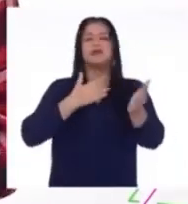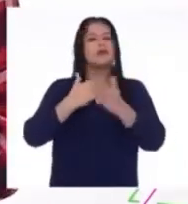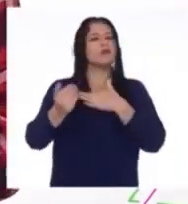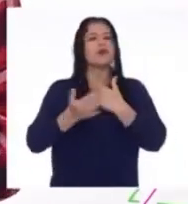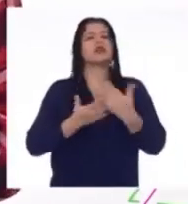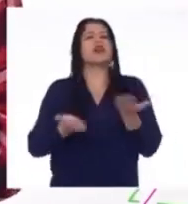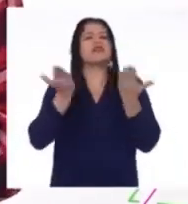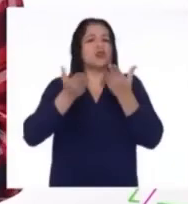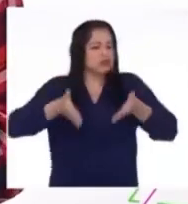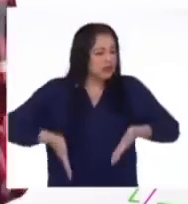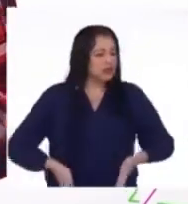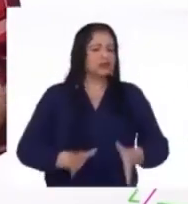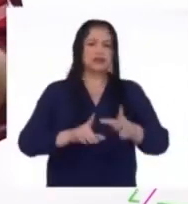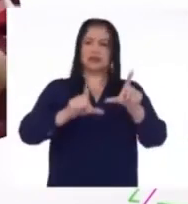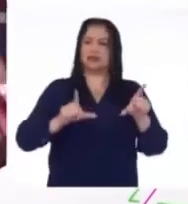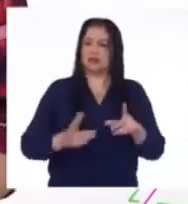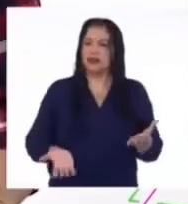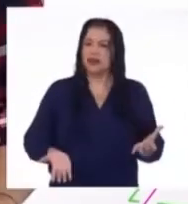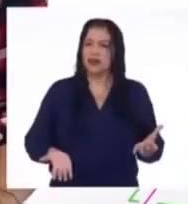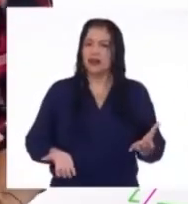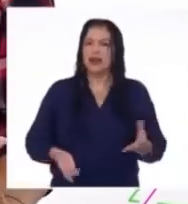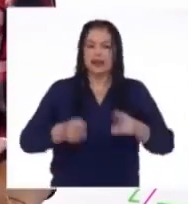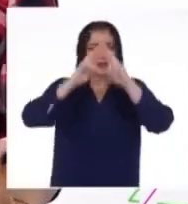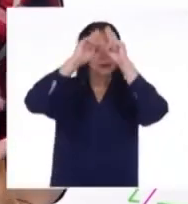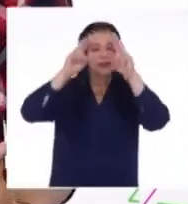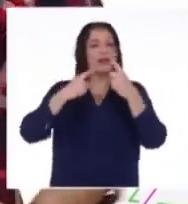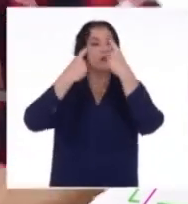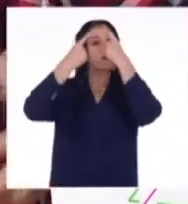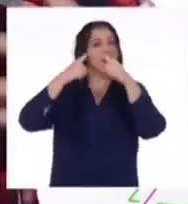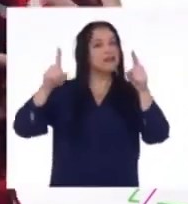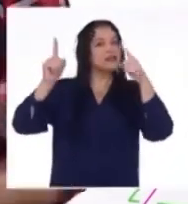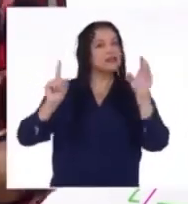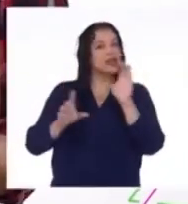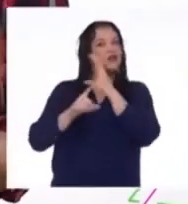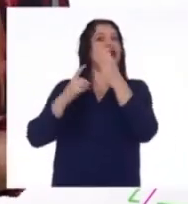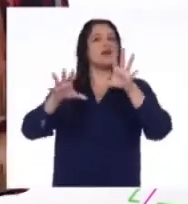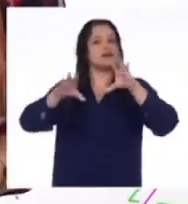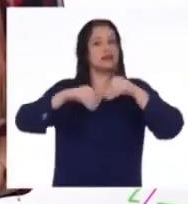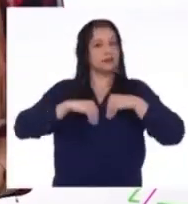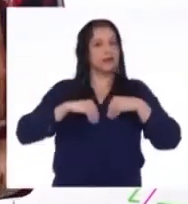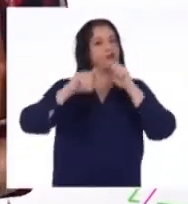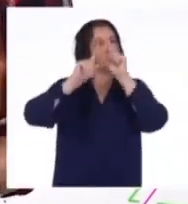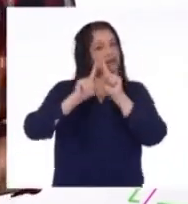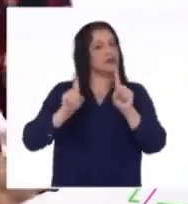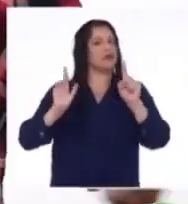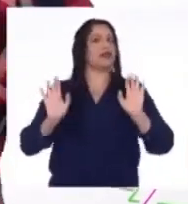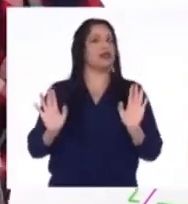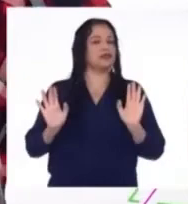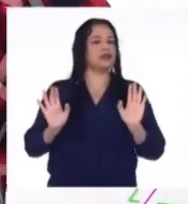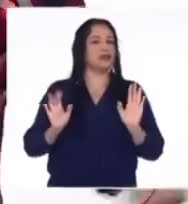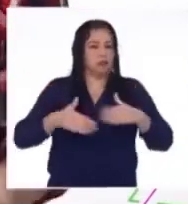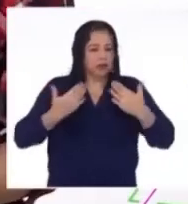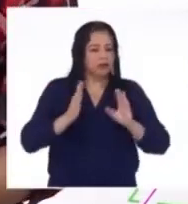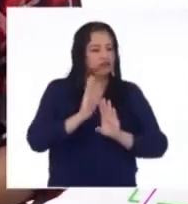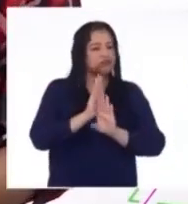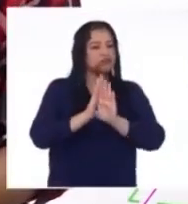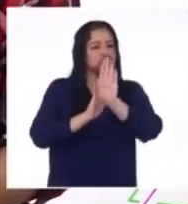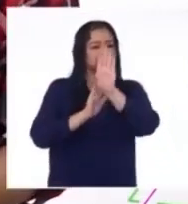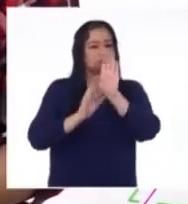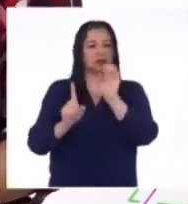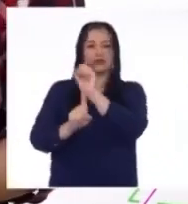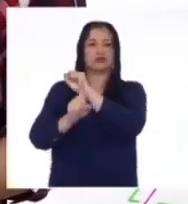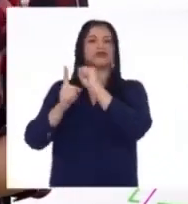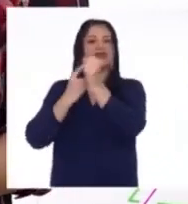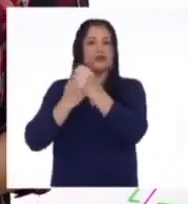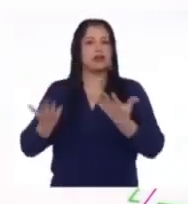independientemente de su origen. Respetando nuestra diversidad y aceptando nuestras diferencias, nos desarrollamos como sociedad.